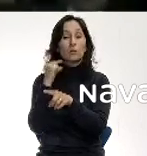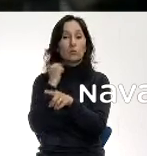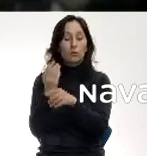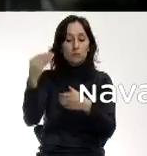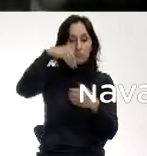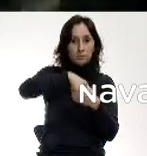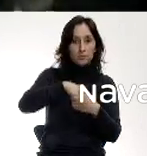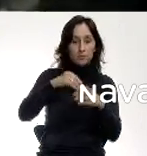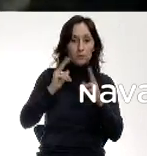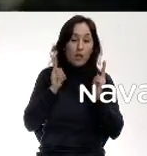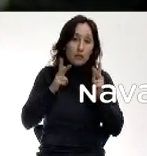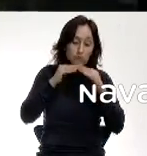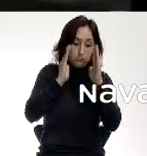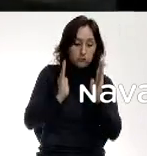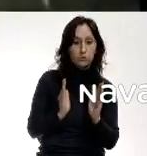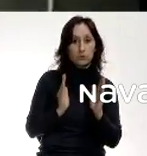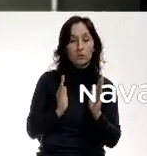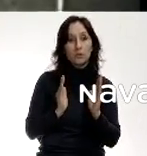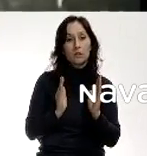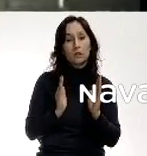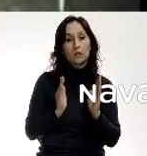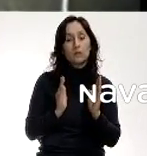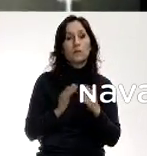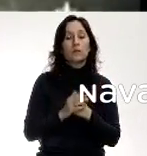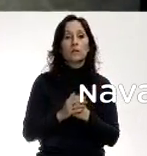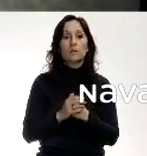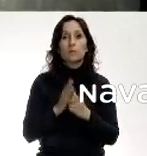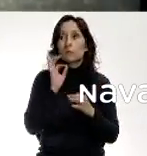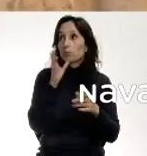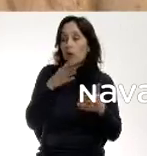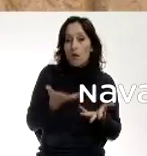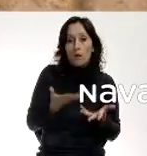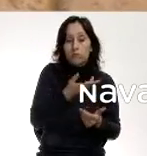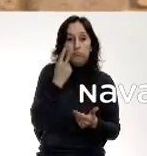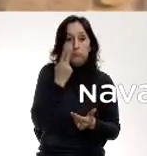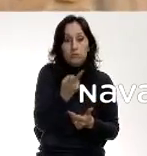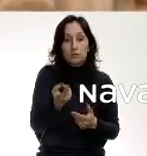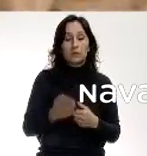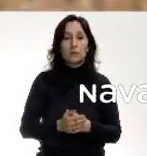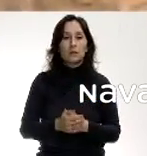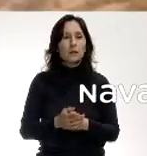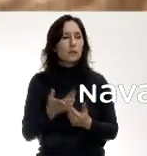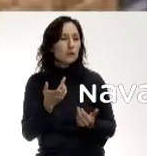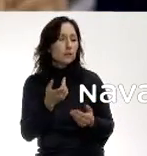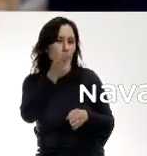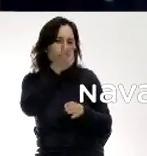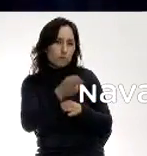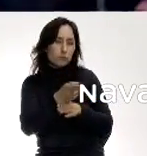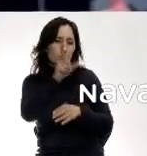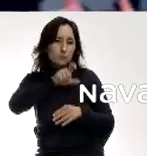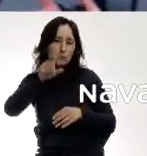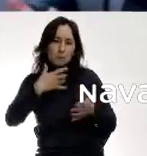y van a dinamizar Artajona y van a construir con lo que aquí nos encontramos. Quien lo mandó levantar